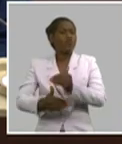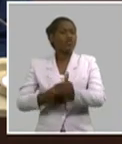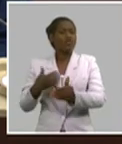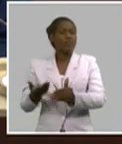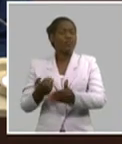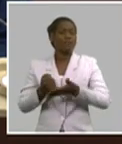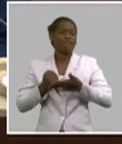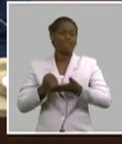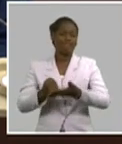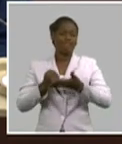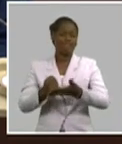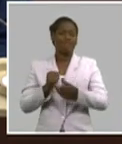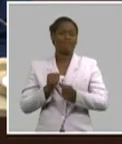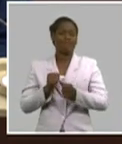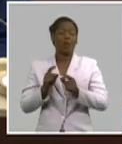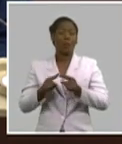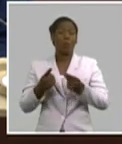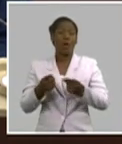política de cuadro